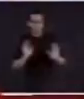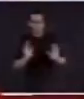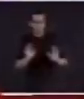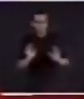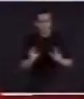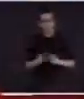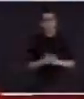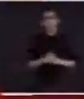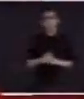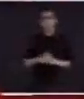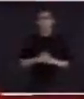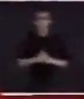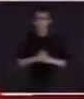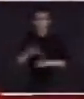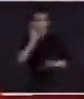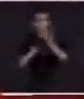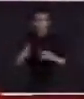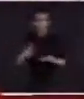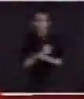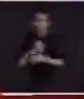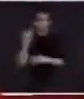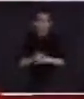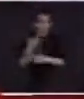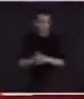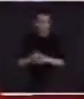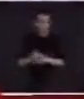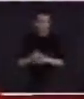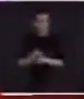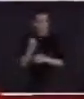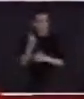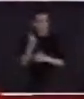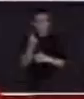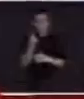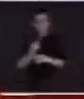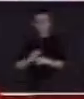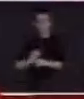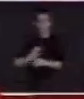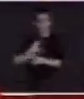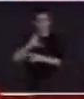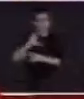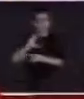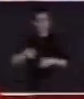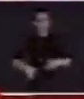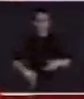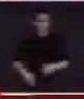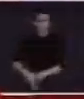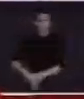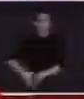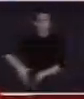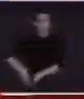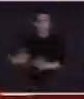Decisiones, todo cuenta. Billete sobre billete, bolsillos te revientan.